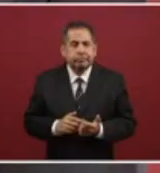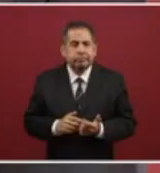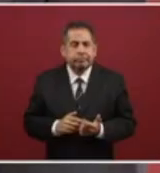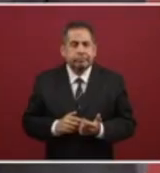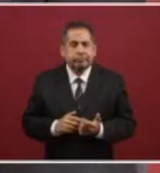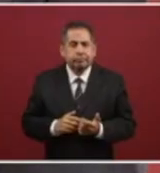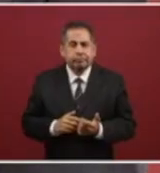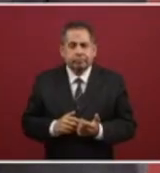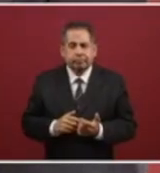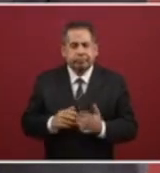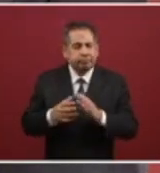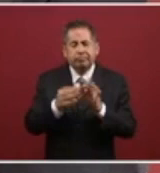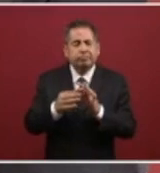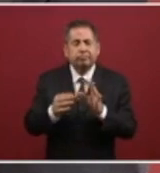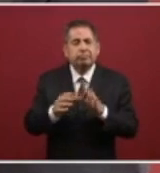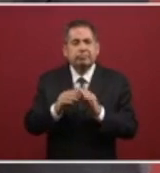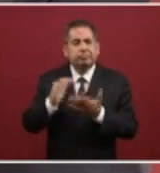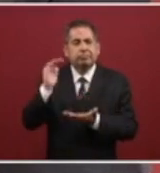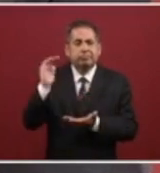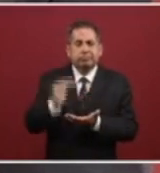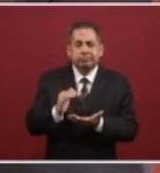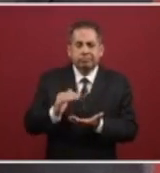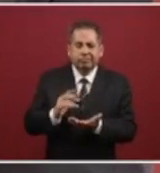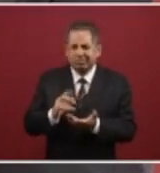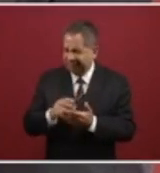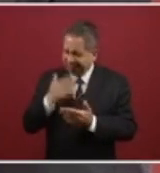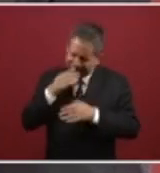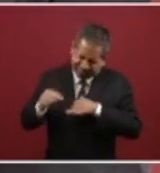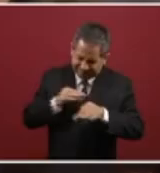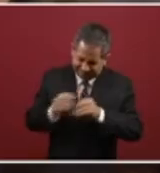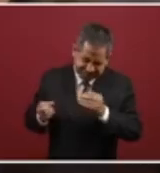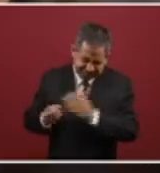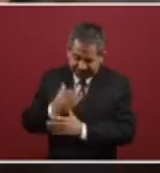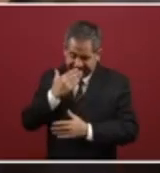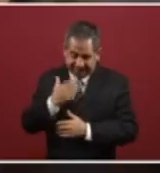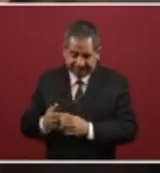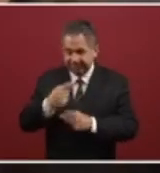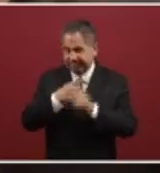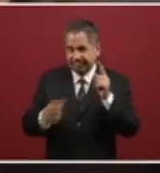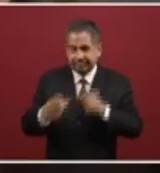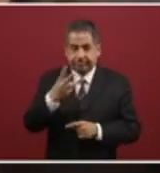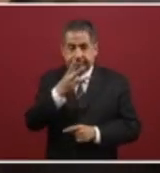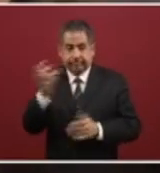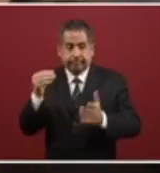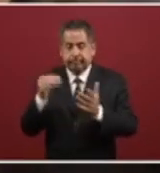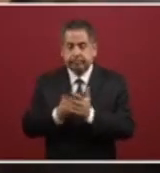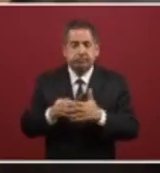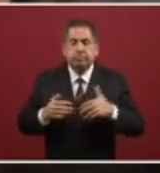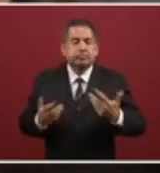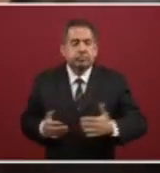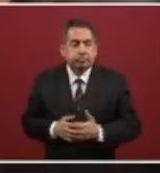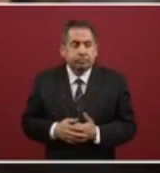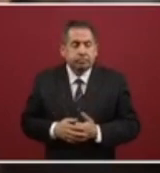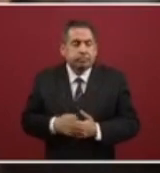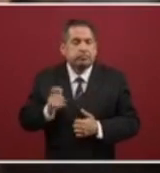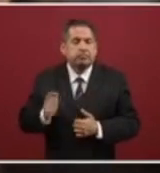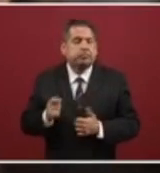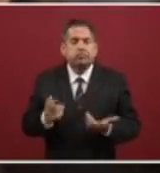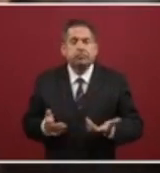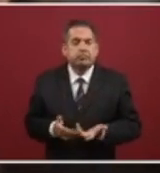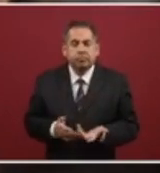lo va a reducir, digamos que lo reduzca heroicamente a la mitad, 300,000, entonces va